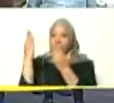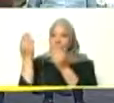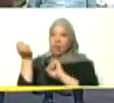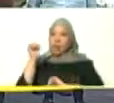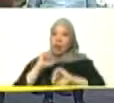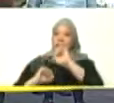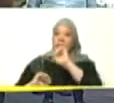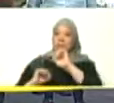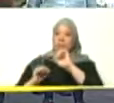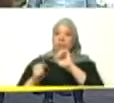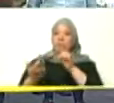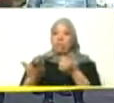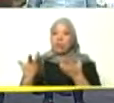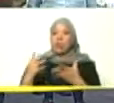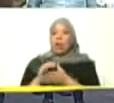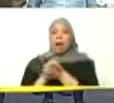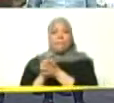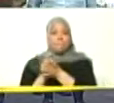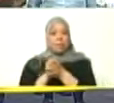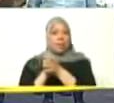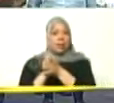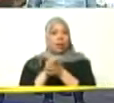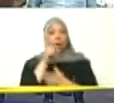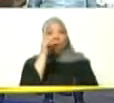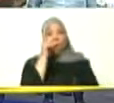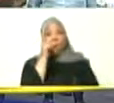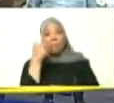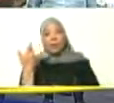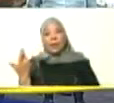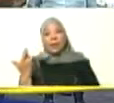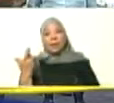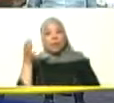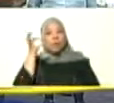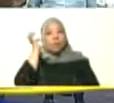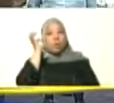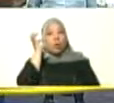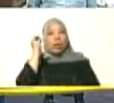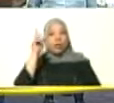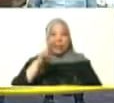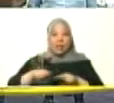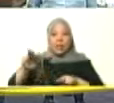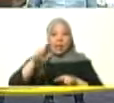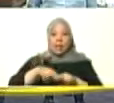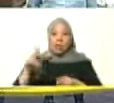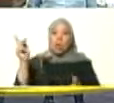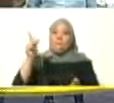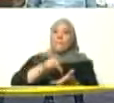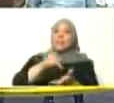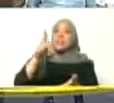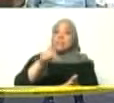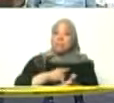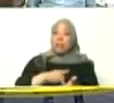gran compañera de todos estos hombres, de todas estas mujeres, de estos niños que están aquí participando.